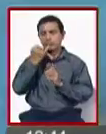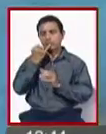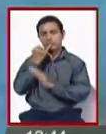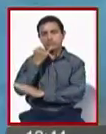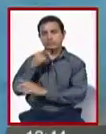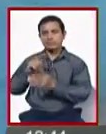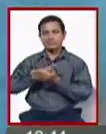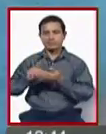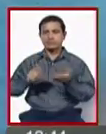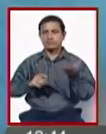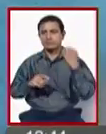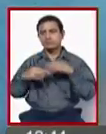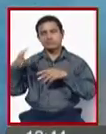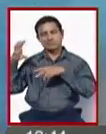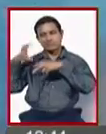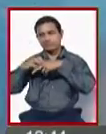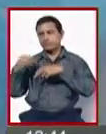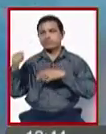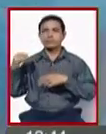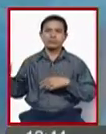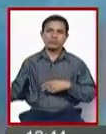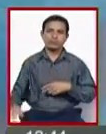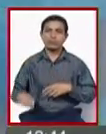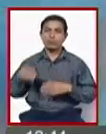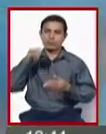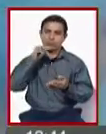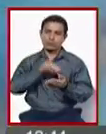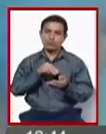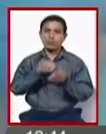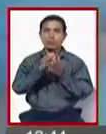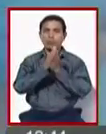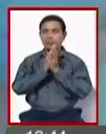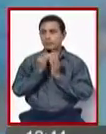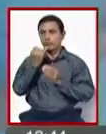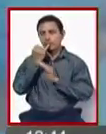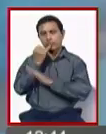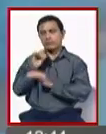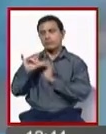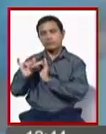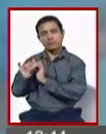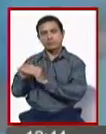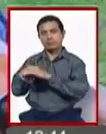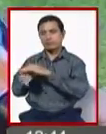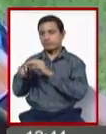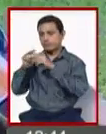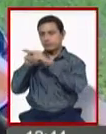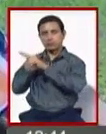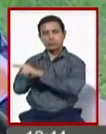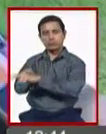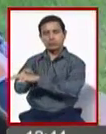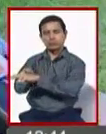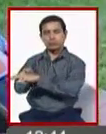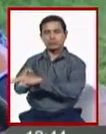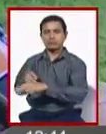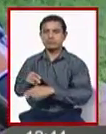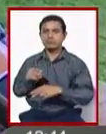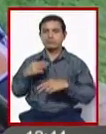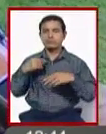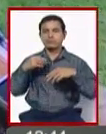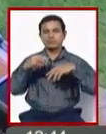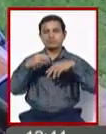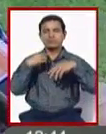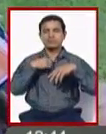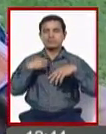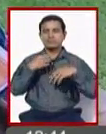hace una semana atrás fue mordido por un perro. Los médicos piden que el menor permanezca bajo observación. Se le quedó una mancha